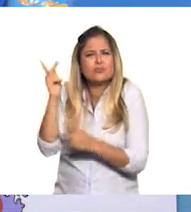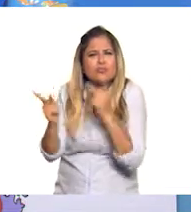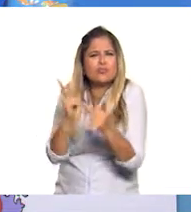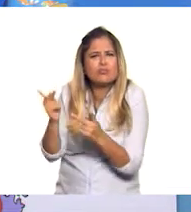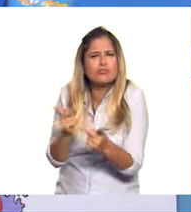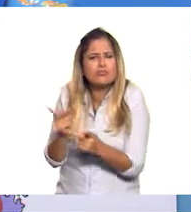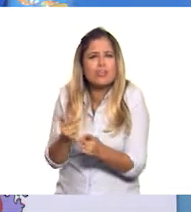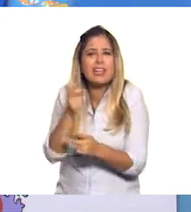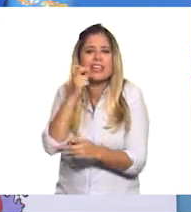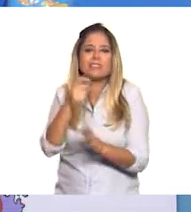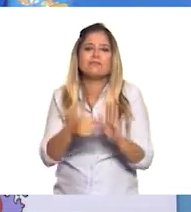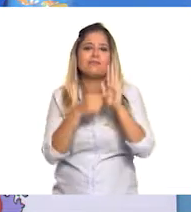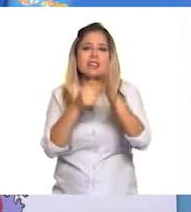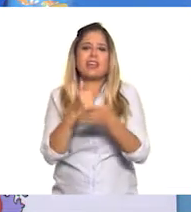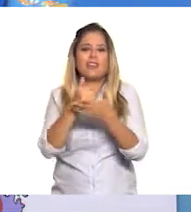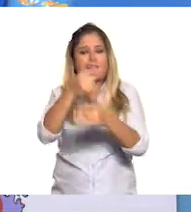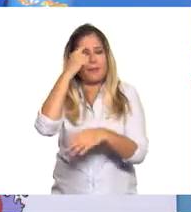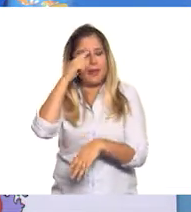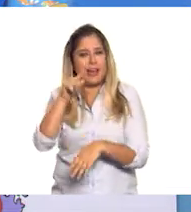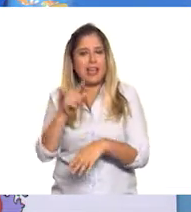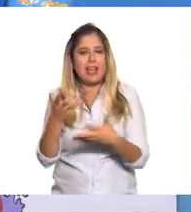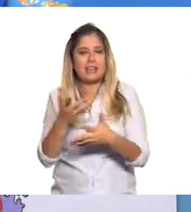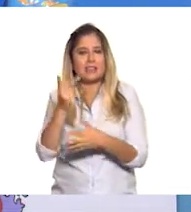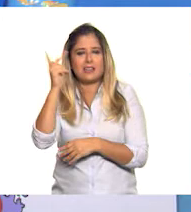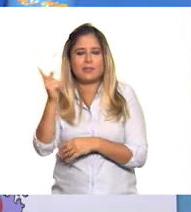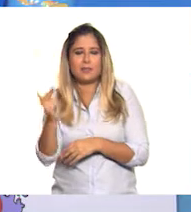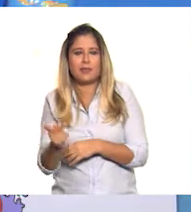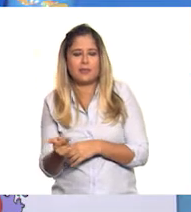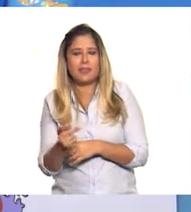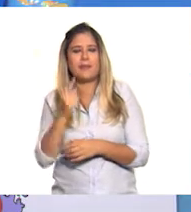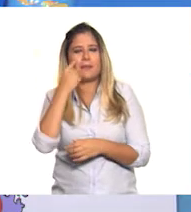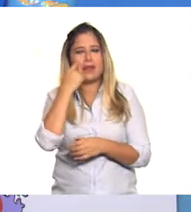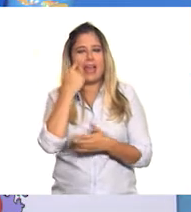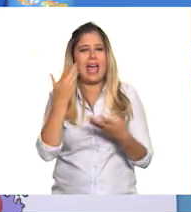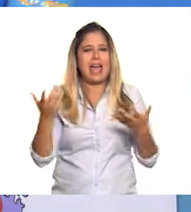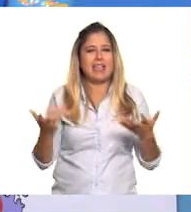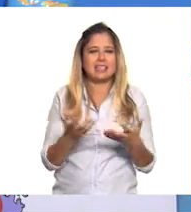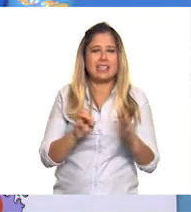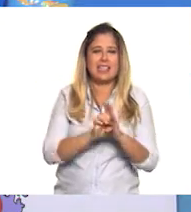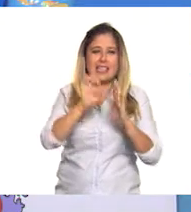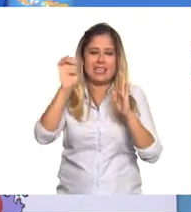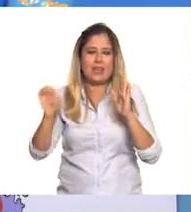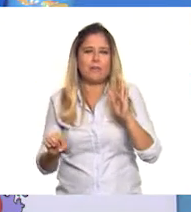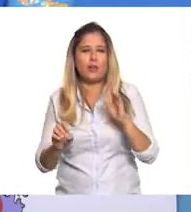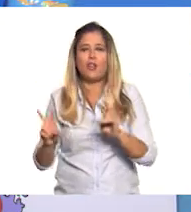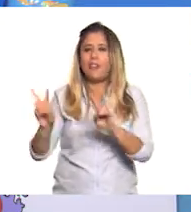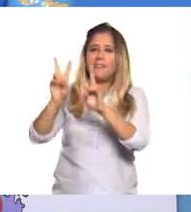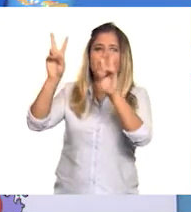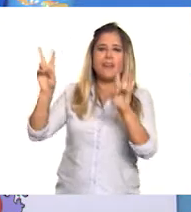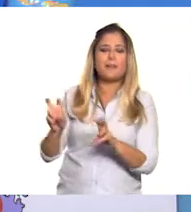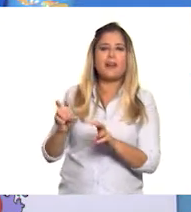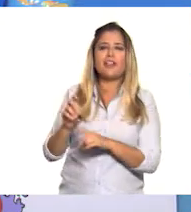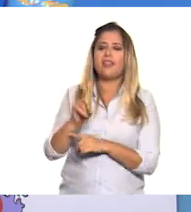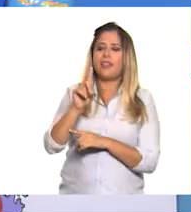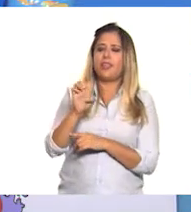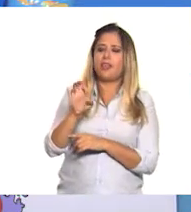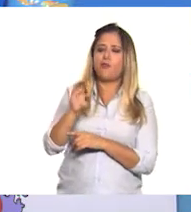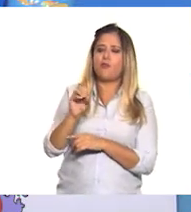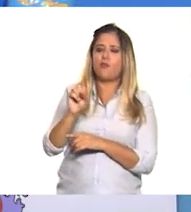ayudará a marcar la pauta para formularlas. Practiquemos un poco. Sobre el tema, les propongo la